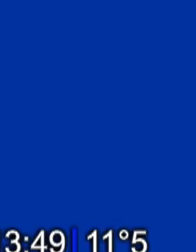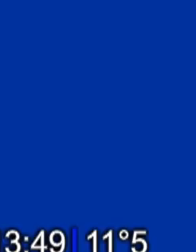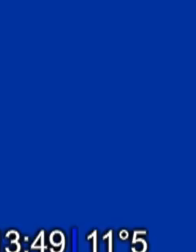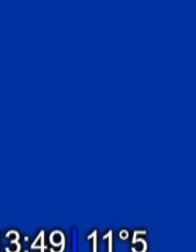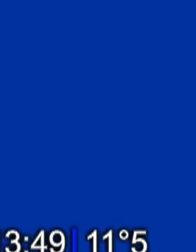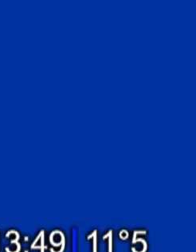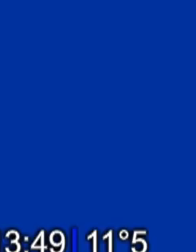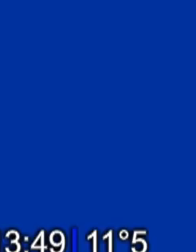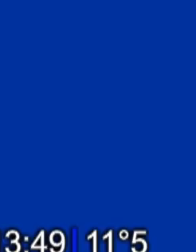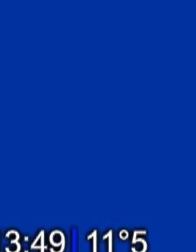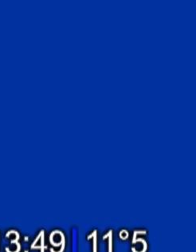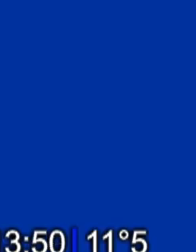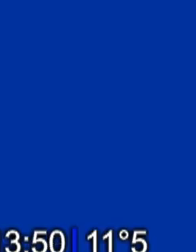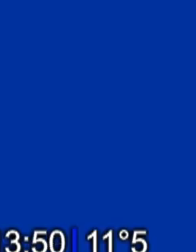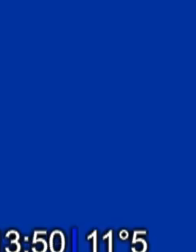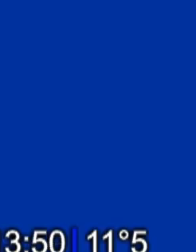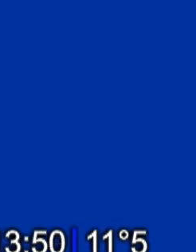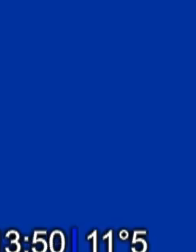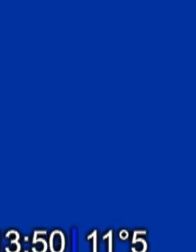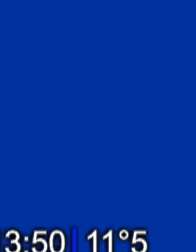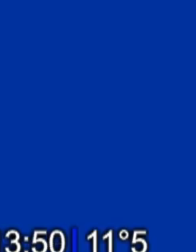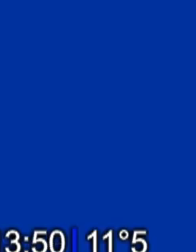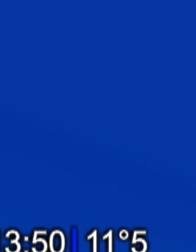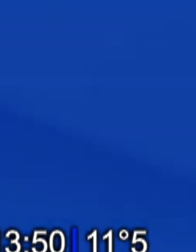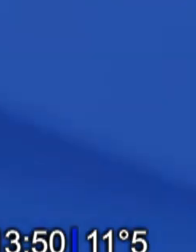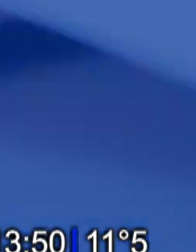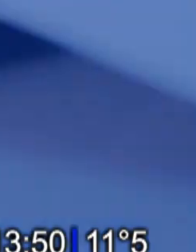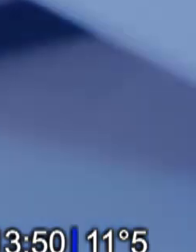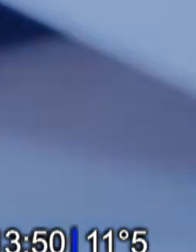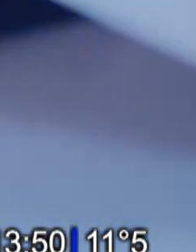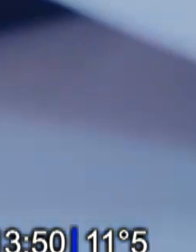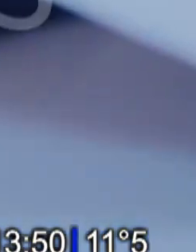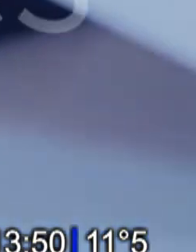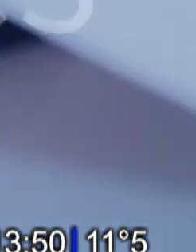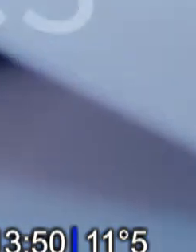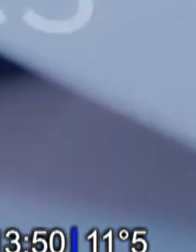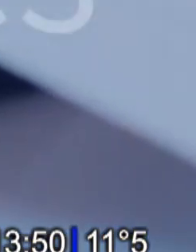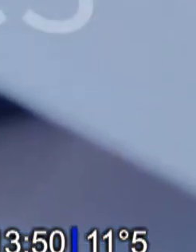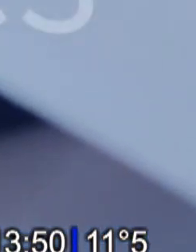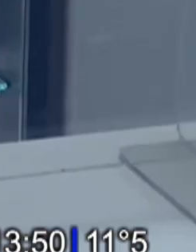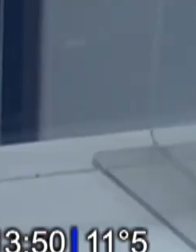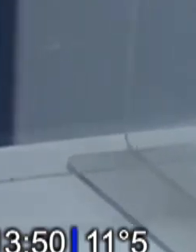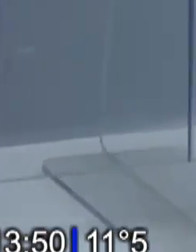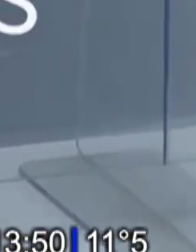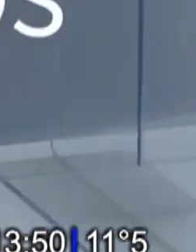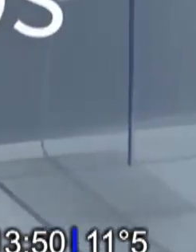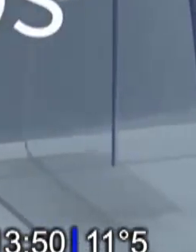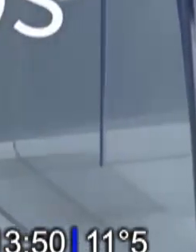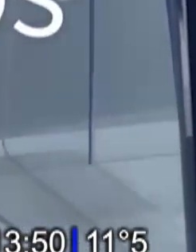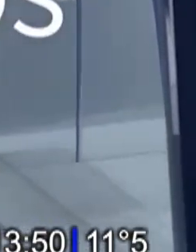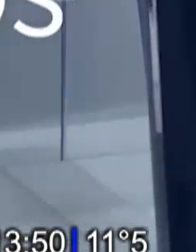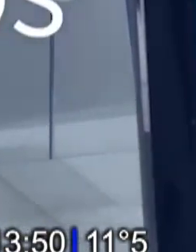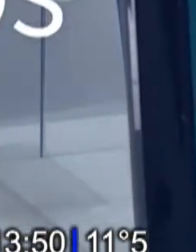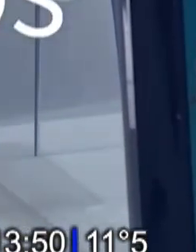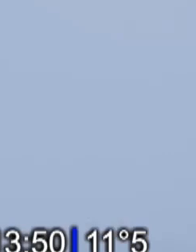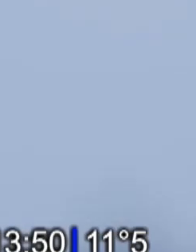Morial Salud, que estés protegido en momentos difíciles es nuestra prioridad. Por eso te brindamos cobertura total en internaciones, descuentos en